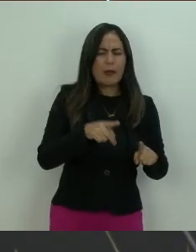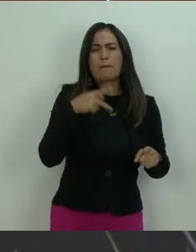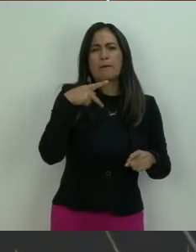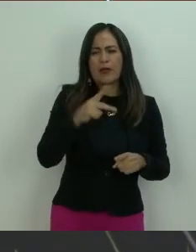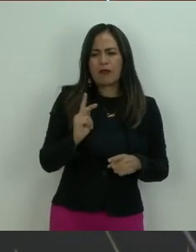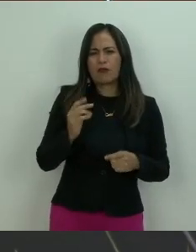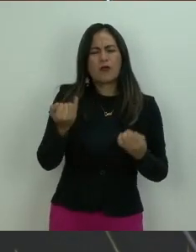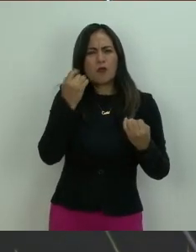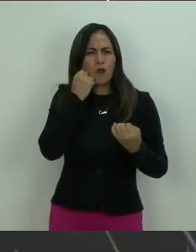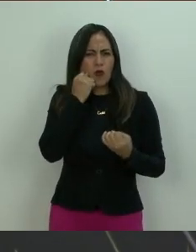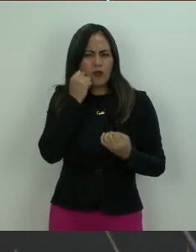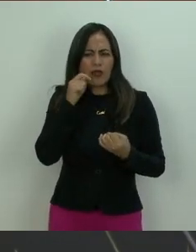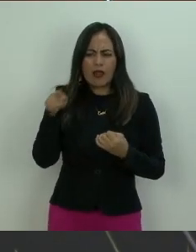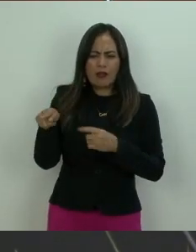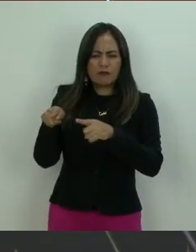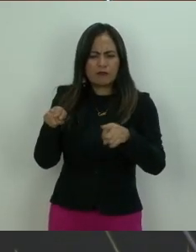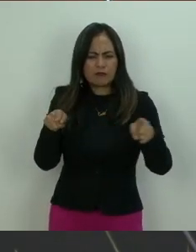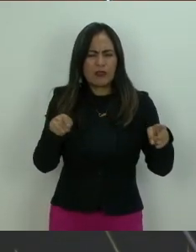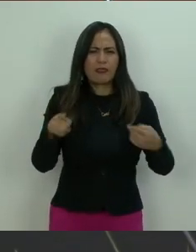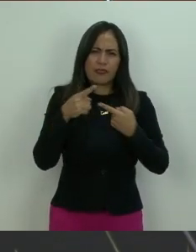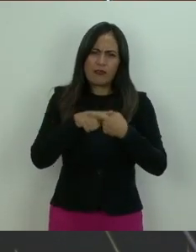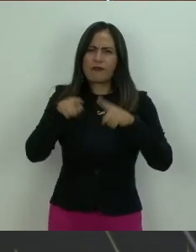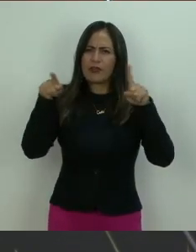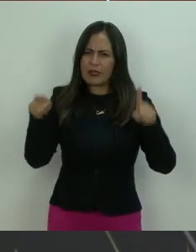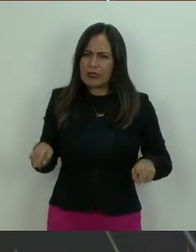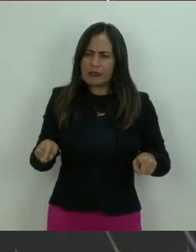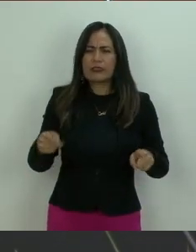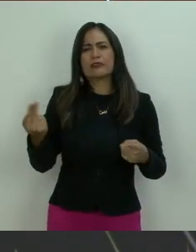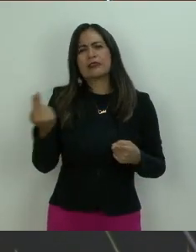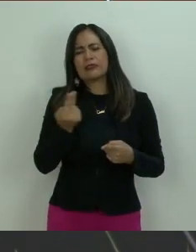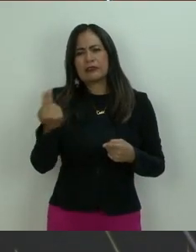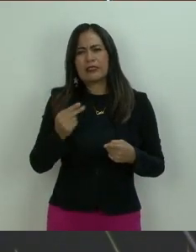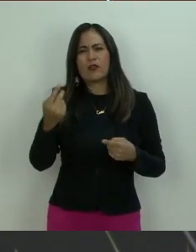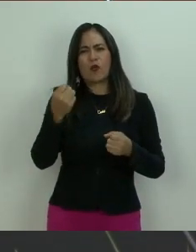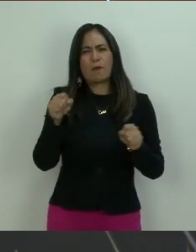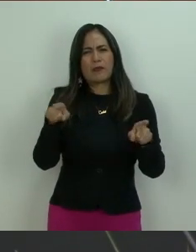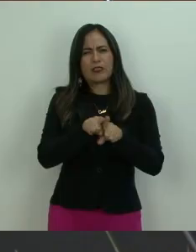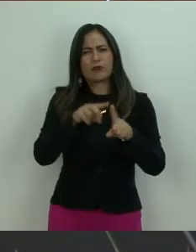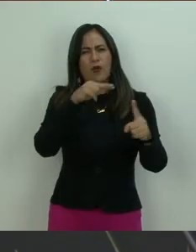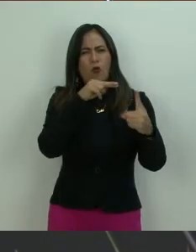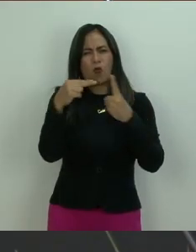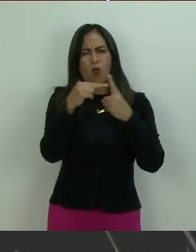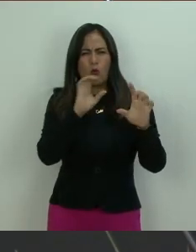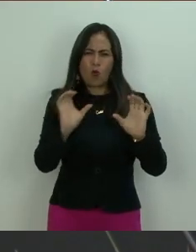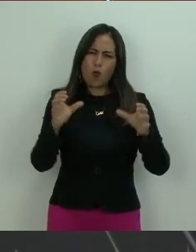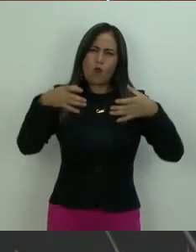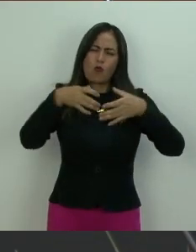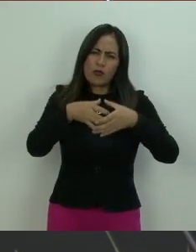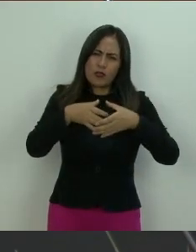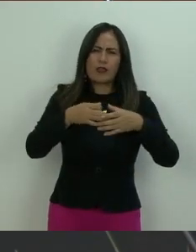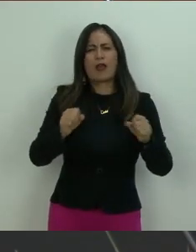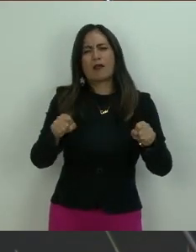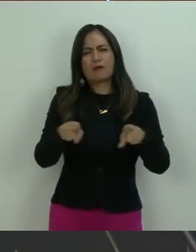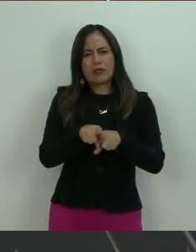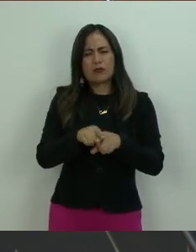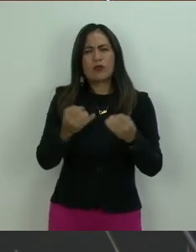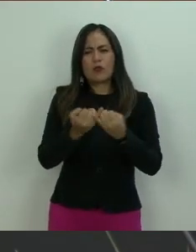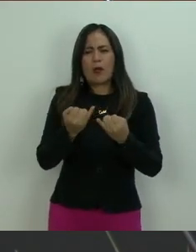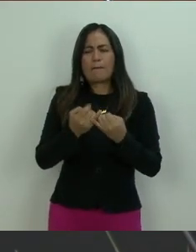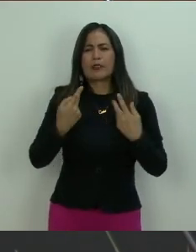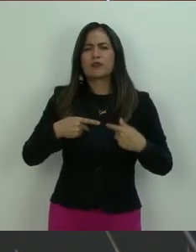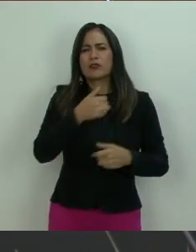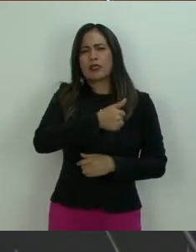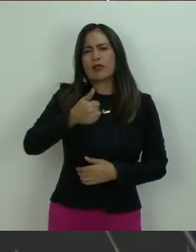inevitables diferencias en las relaciones sociales con miras a construir una visión solidaria de la comunidad y procurar el respeto de la dignidad